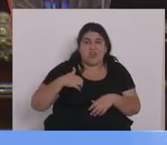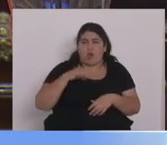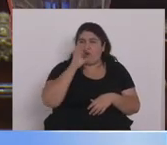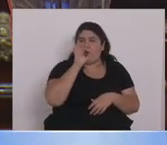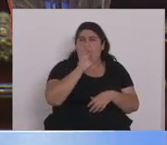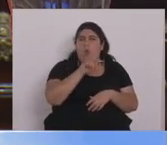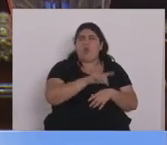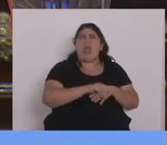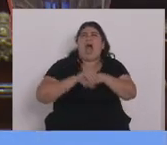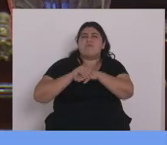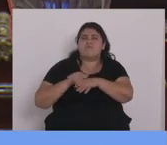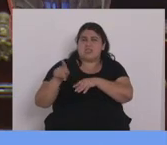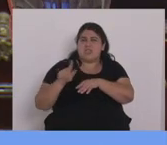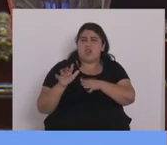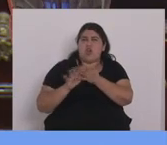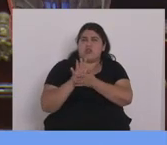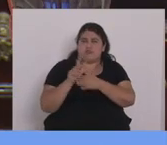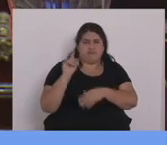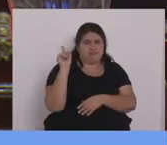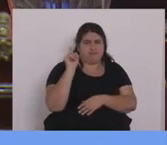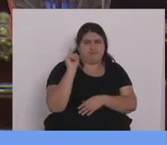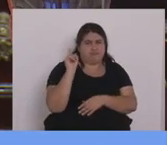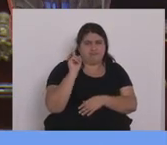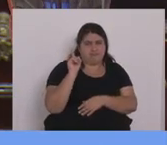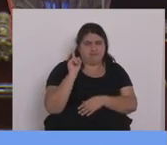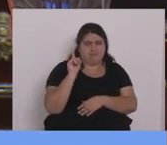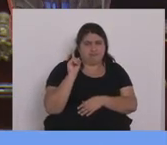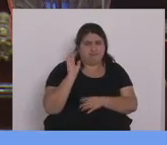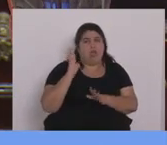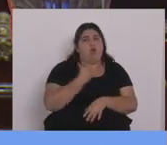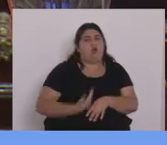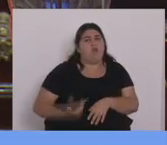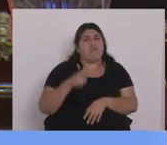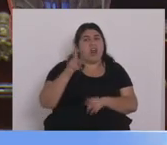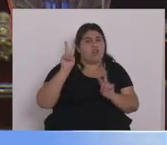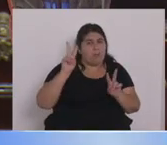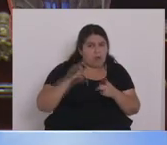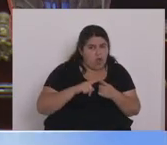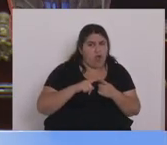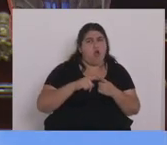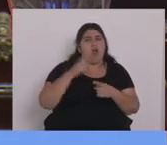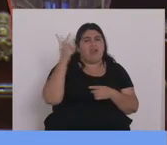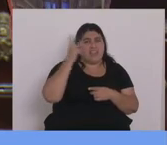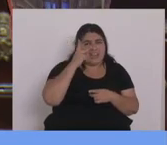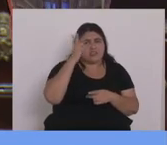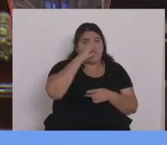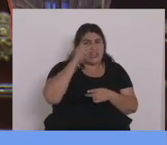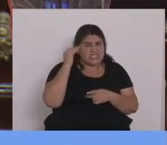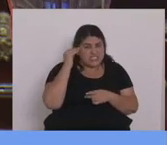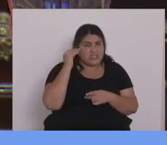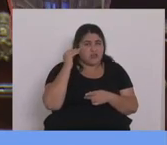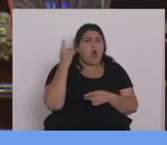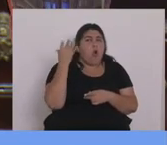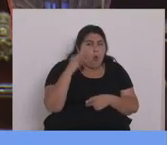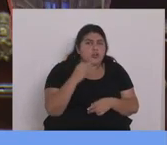nunca fue amigo de estas instituciones. No por nada, los gobiernos de Perón, de Néstor y de Cristina fueron los